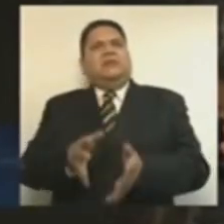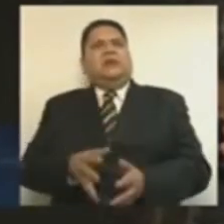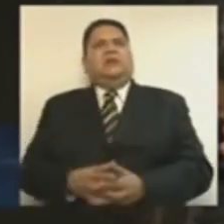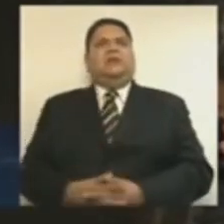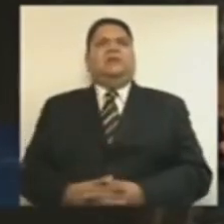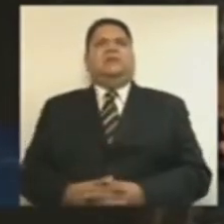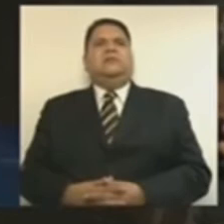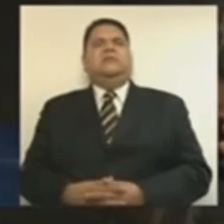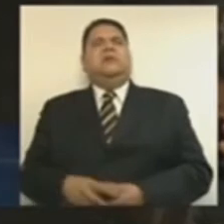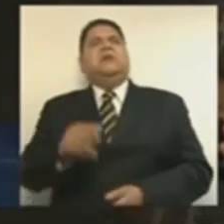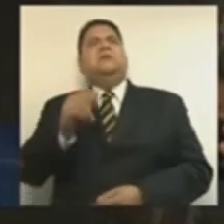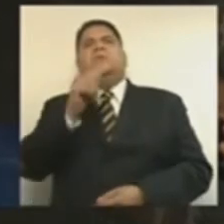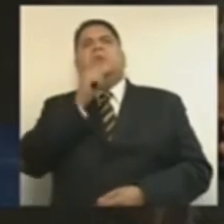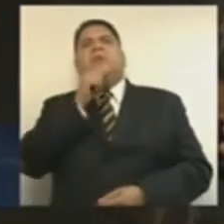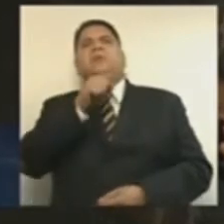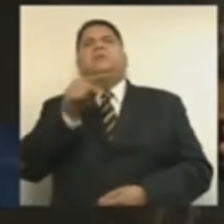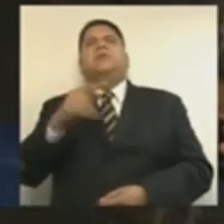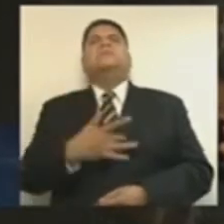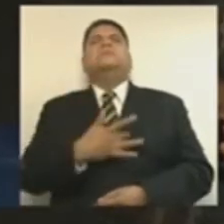Y siguen sin reaccionar.